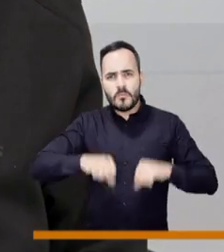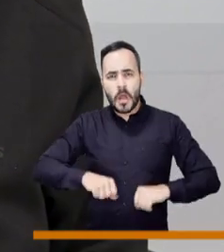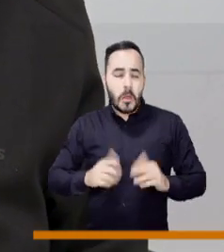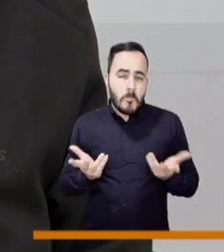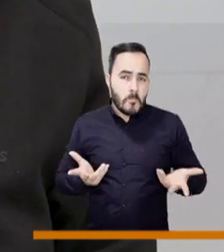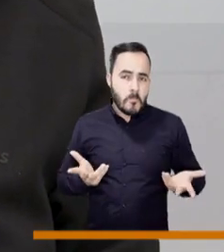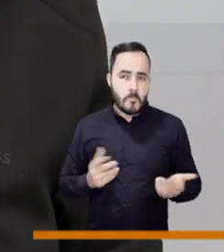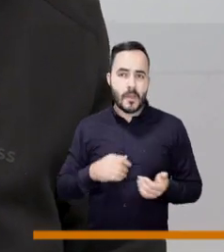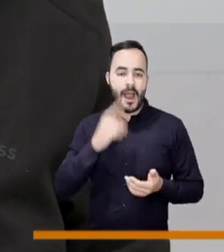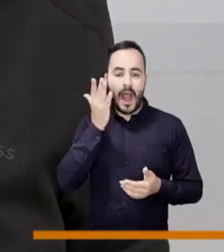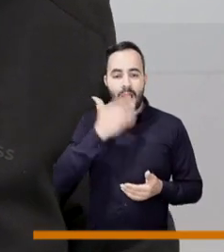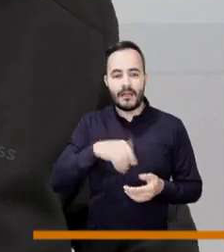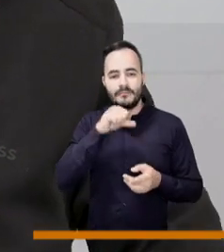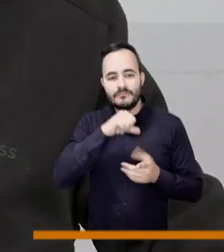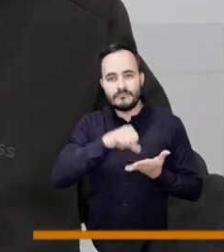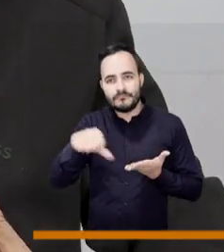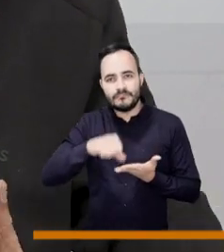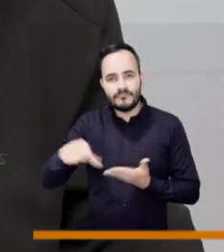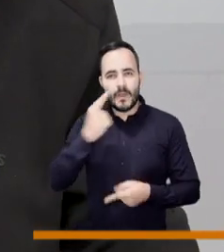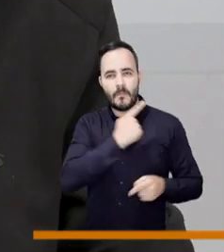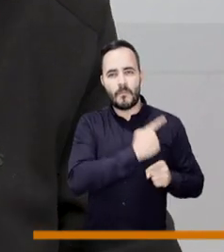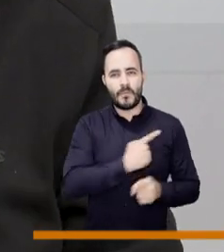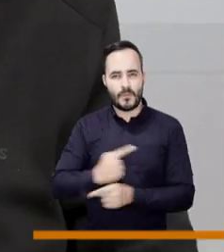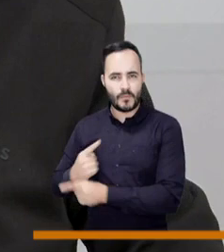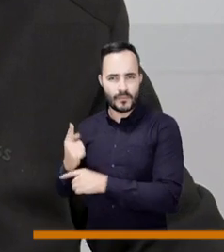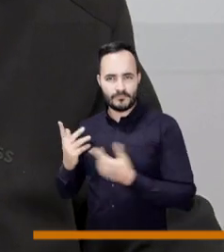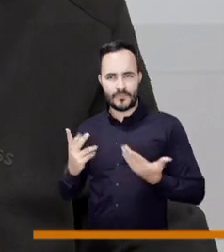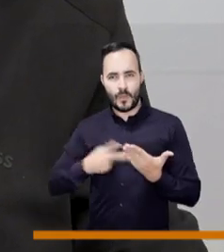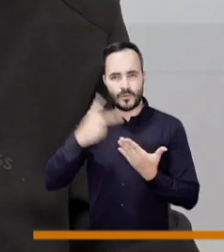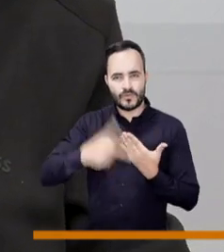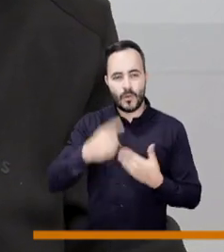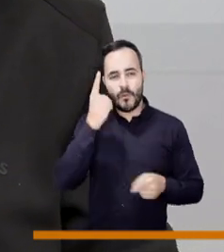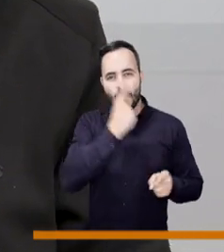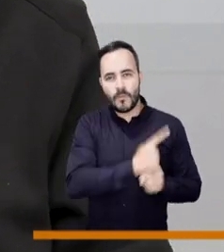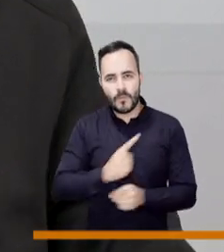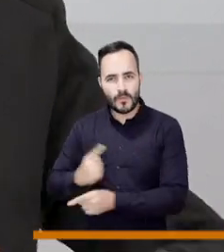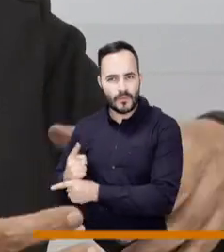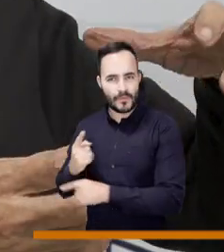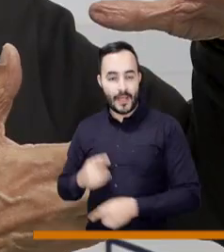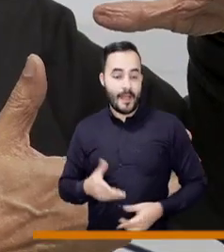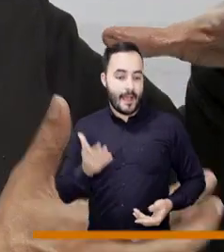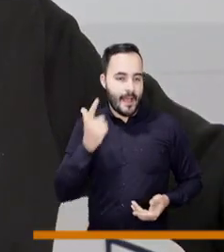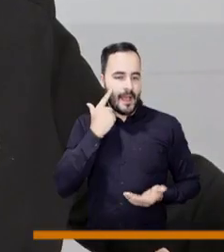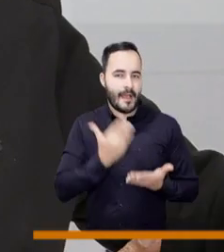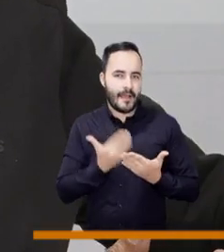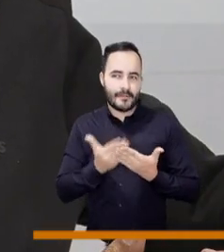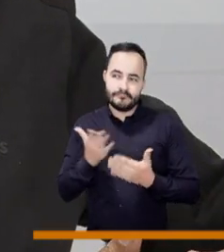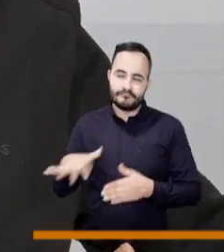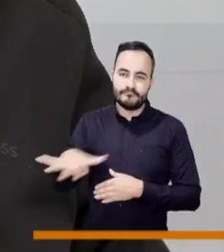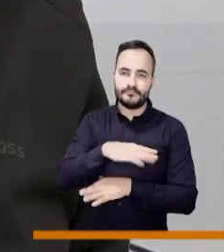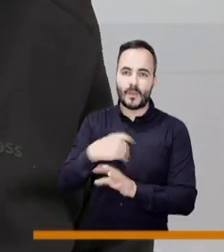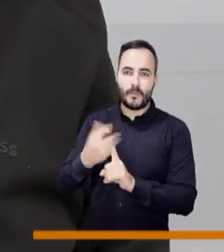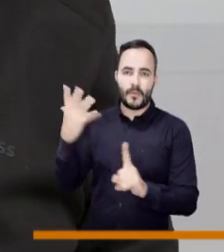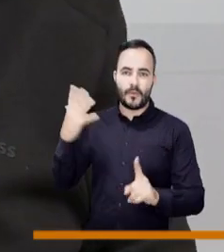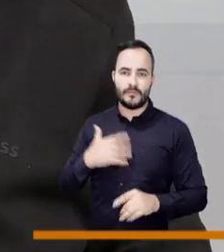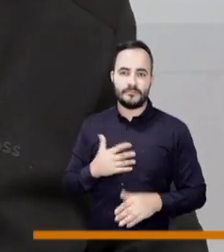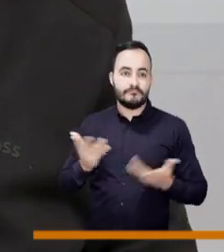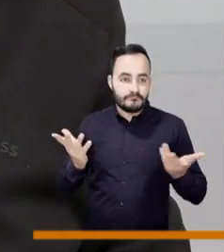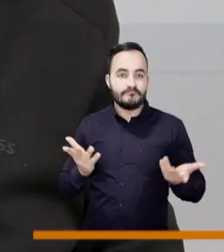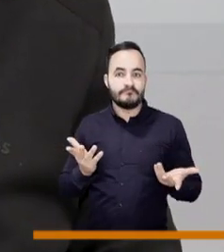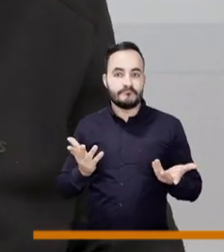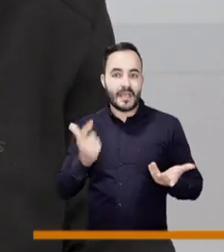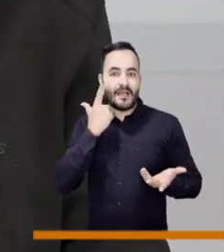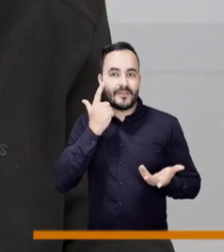sus ejecutorias, serán sus obras, serán sus proyectos que beneficien a la comunidad los que